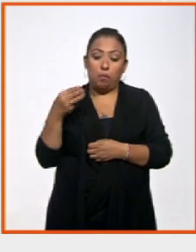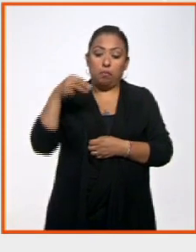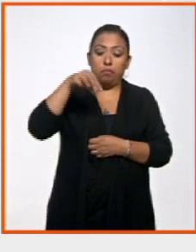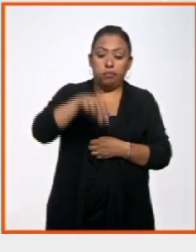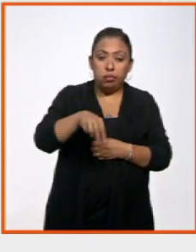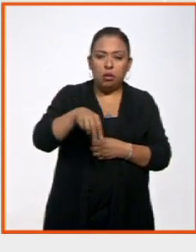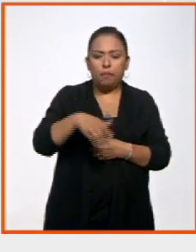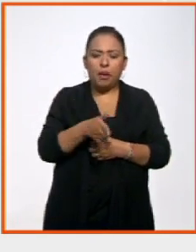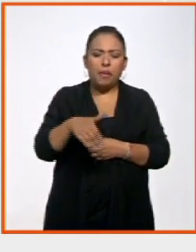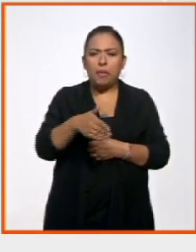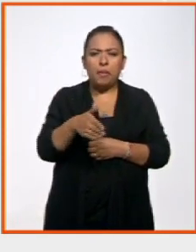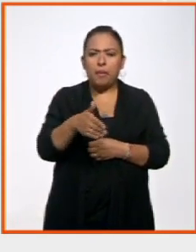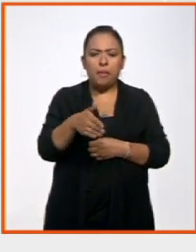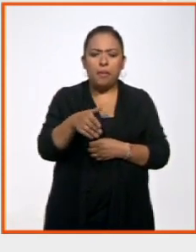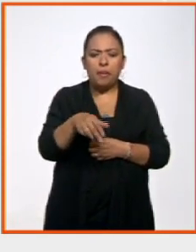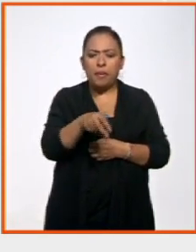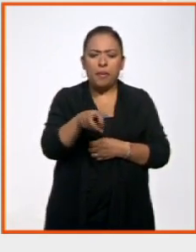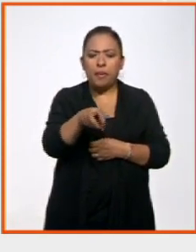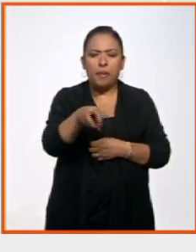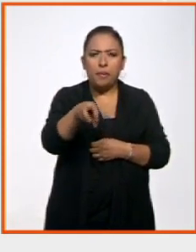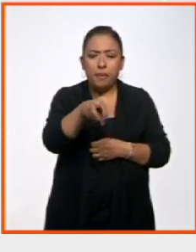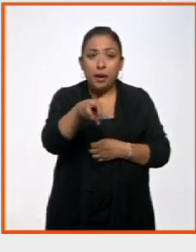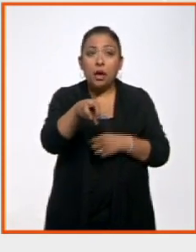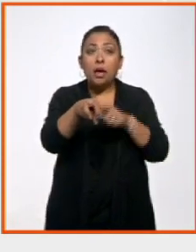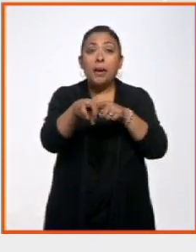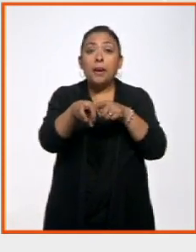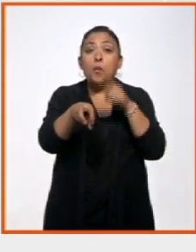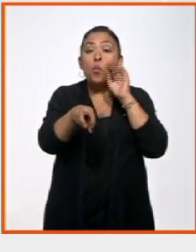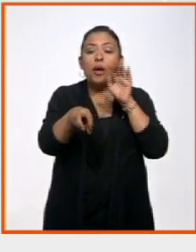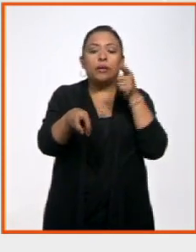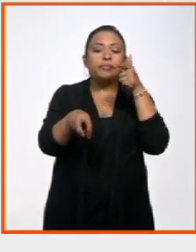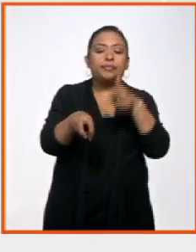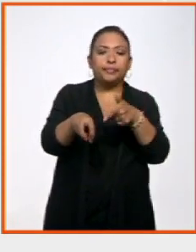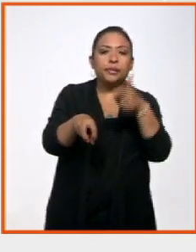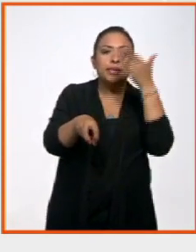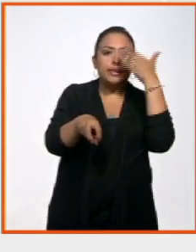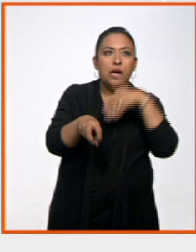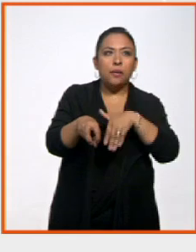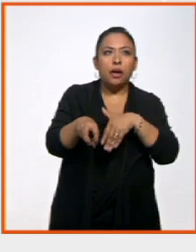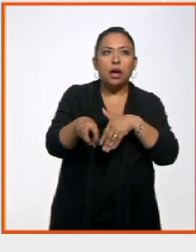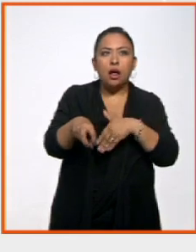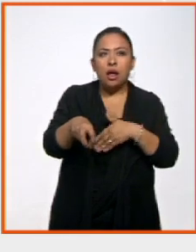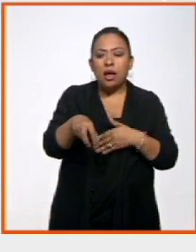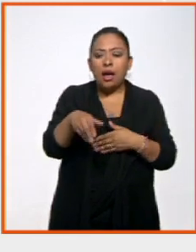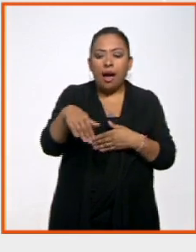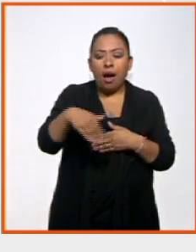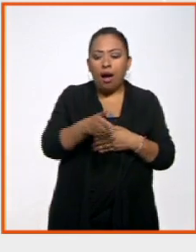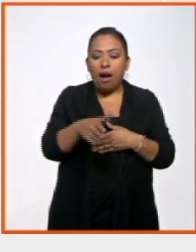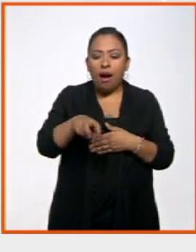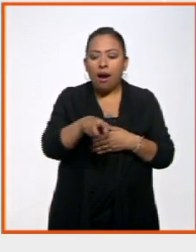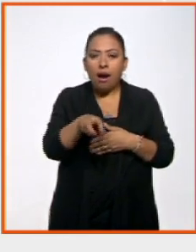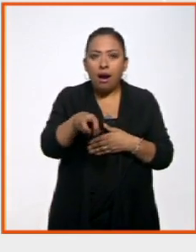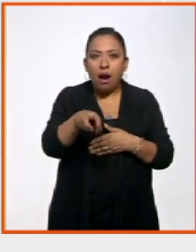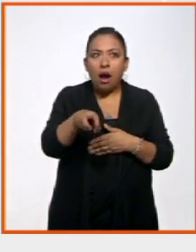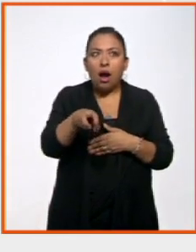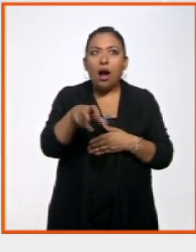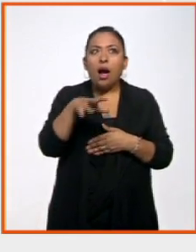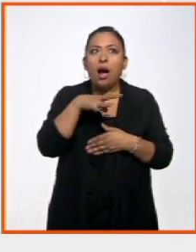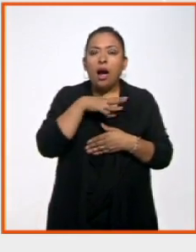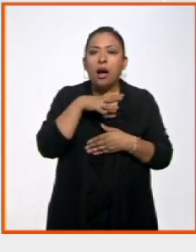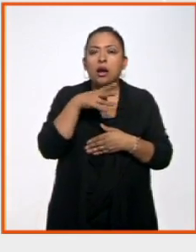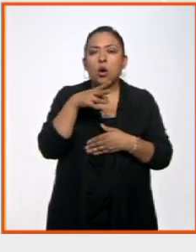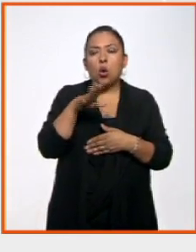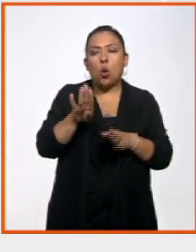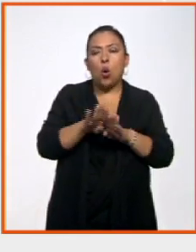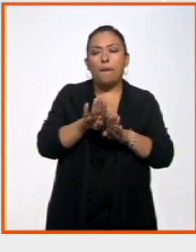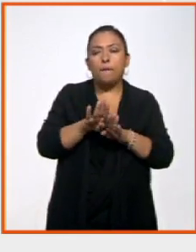navegar en este laberinto y se puede saber que cuando está cruzando cierta parte del laberinto se activa una parte